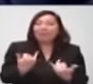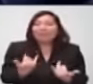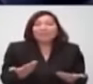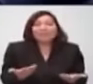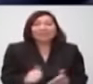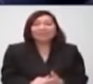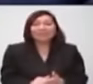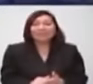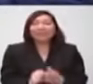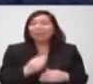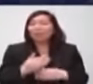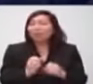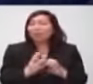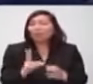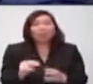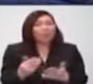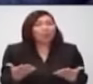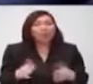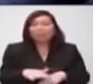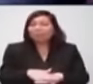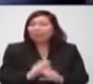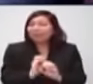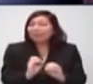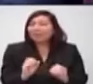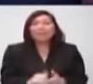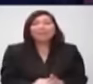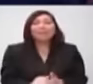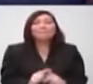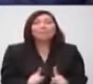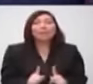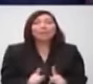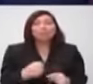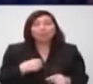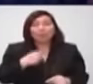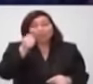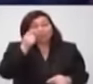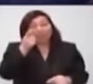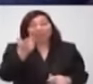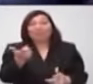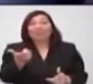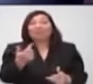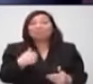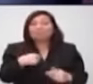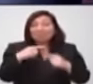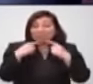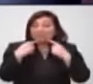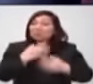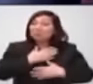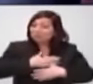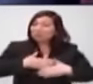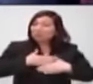solucionando el día a día, más no había una planificación. Y realmente eso me sorprende y me alegra,